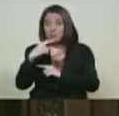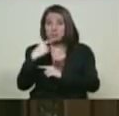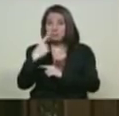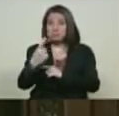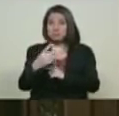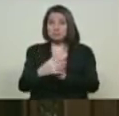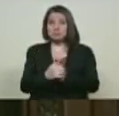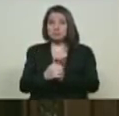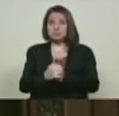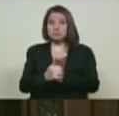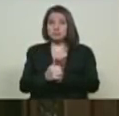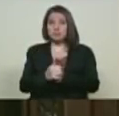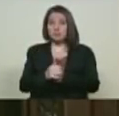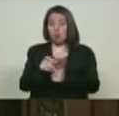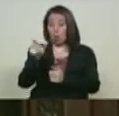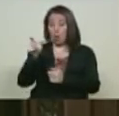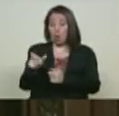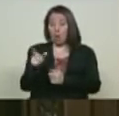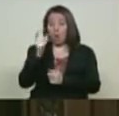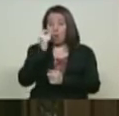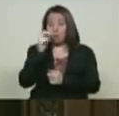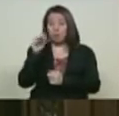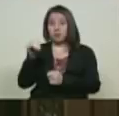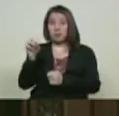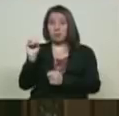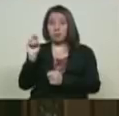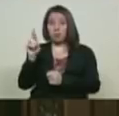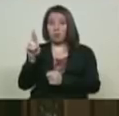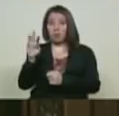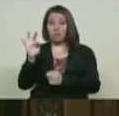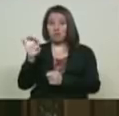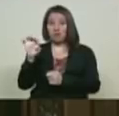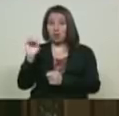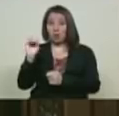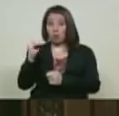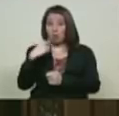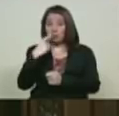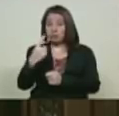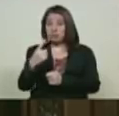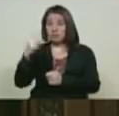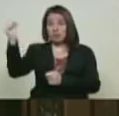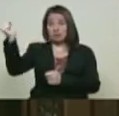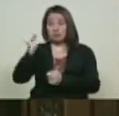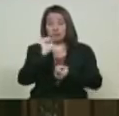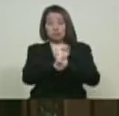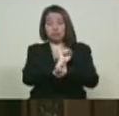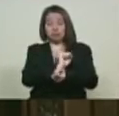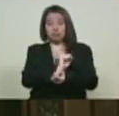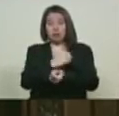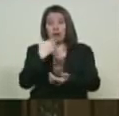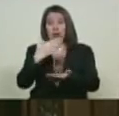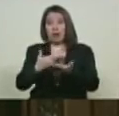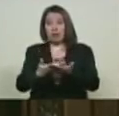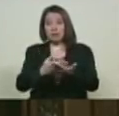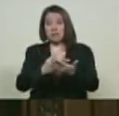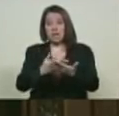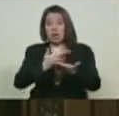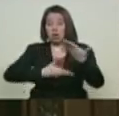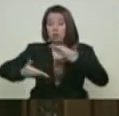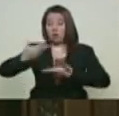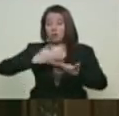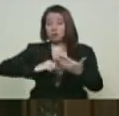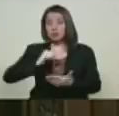que alias Morfeo, quien fue solicitado públicamente y capturado gracias a la colaboración